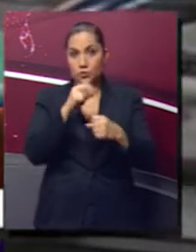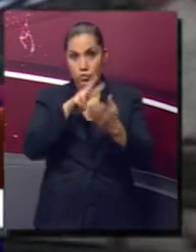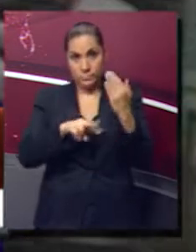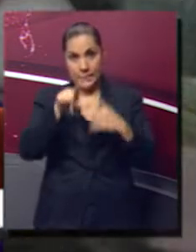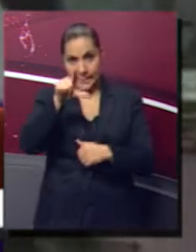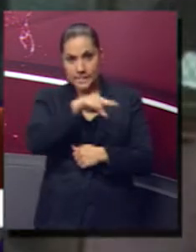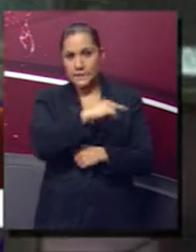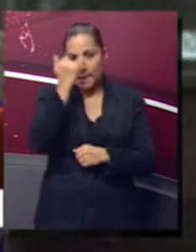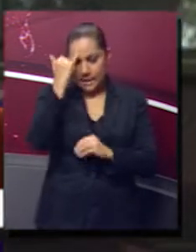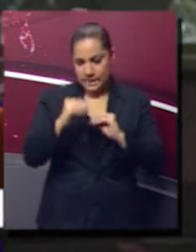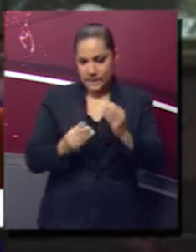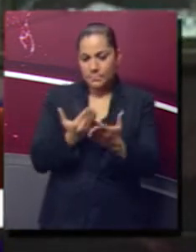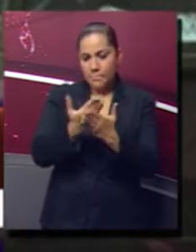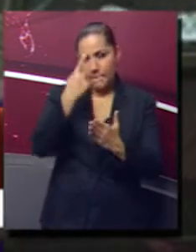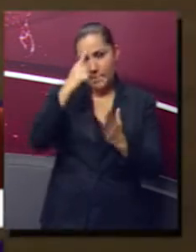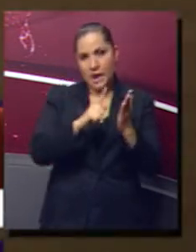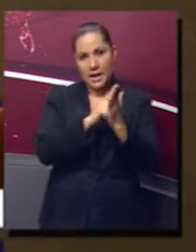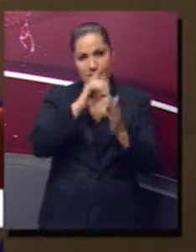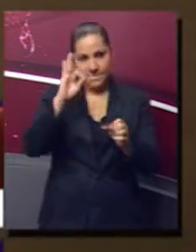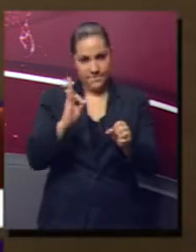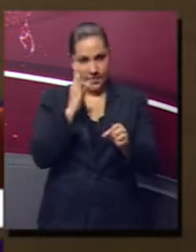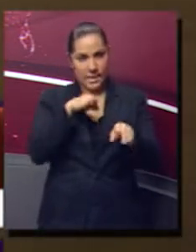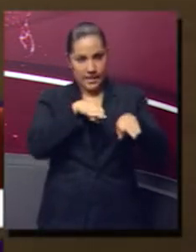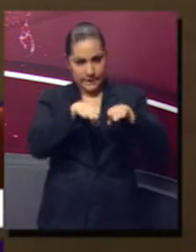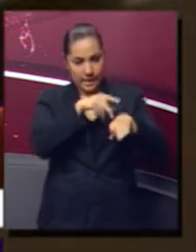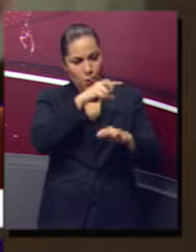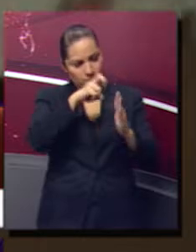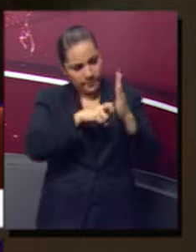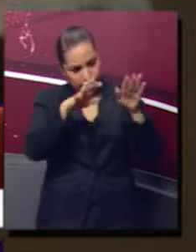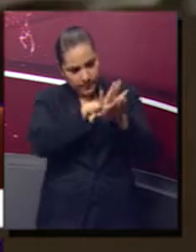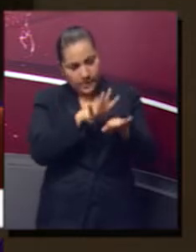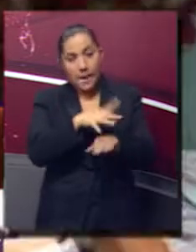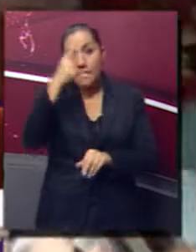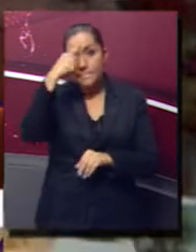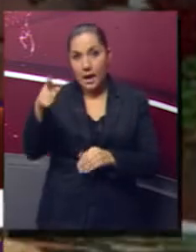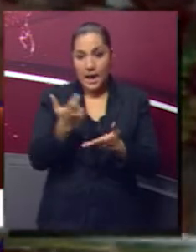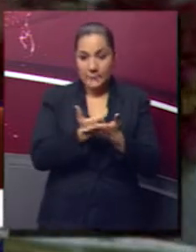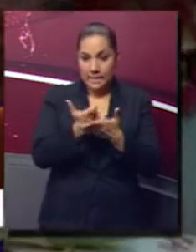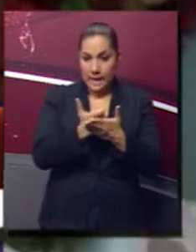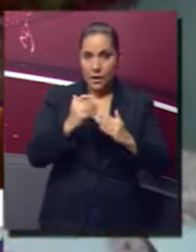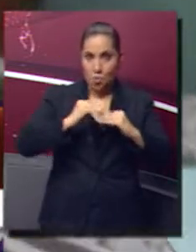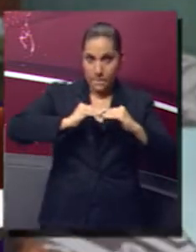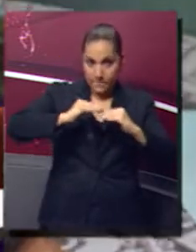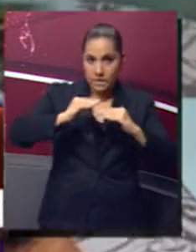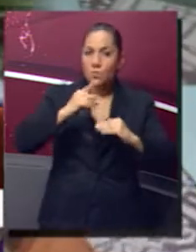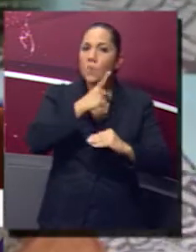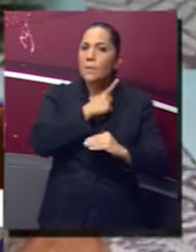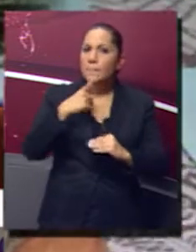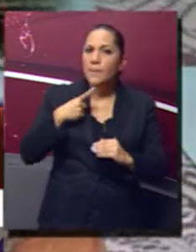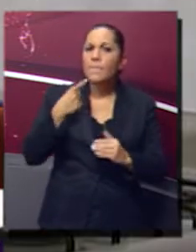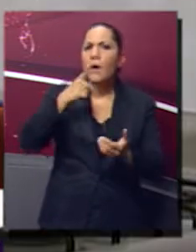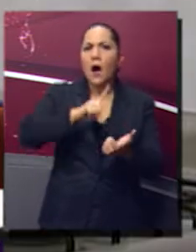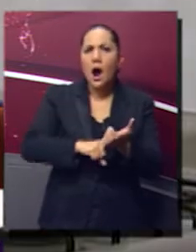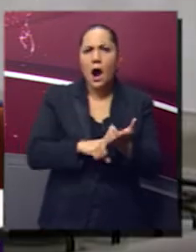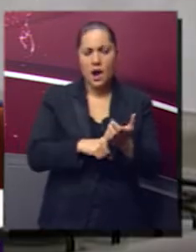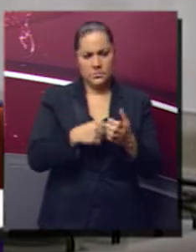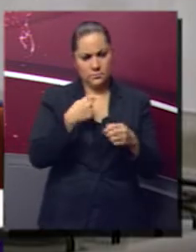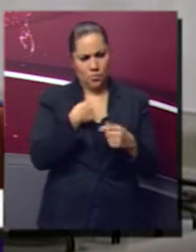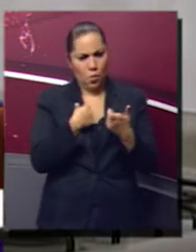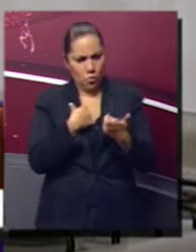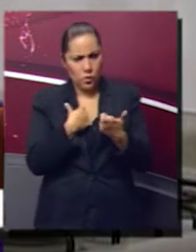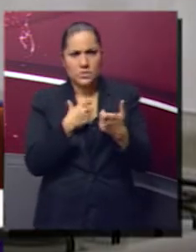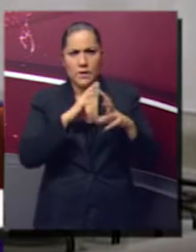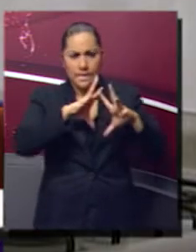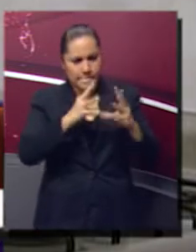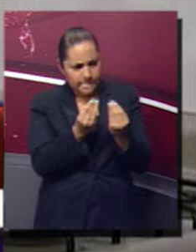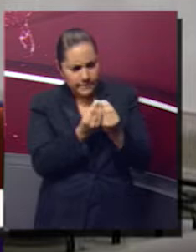presentó iniciativa de reforma a la Ley Federal del Trabajo en busca de que el salario mínimo sea superior al valor monetario de la línea de bienestar